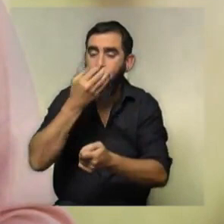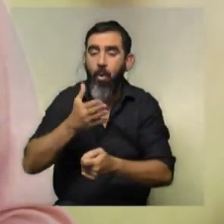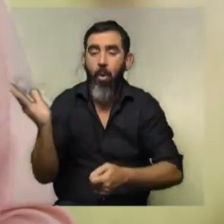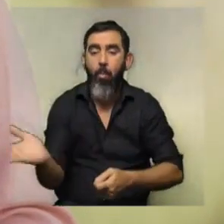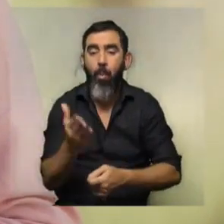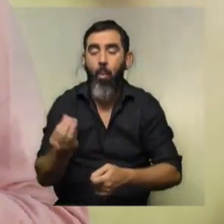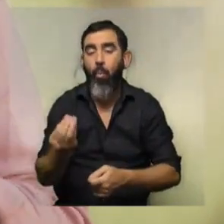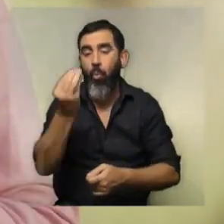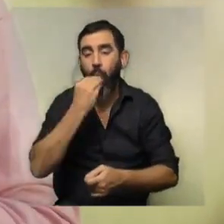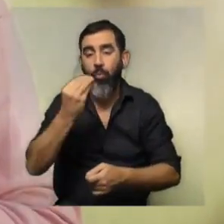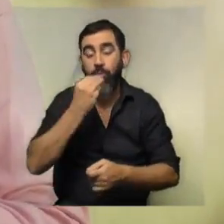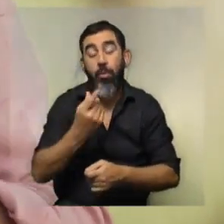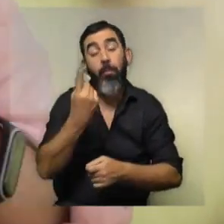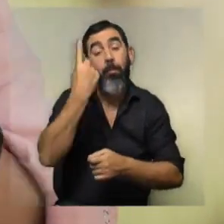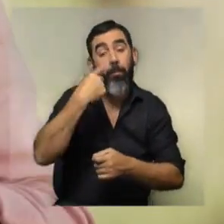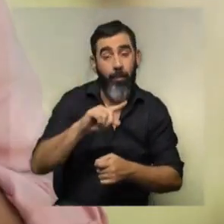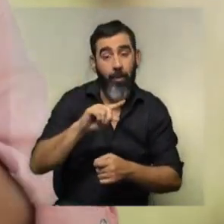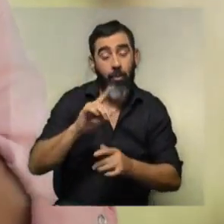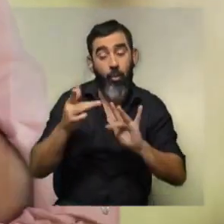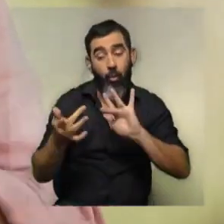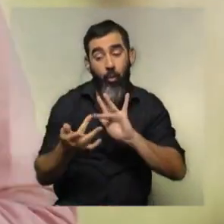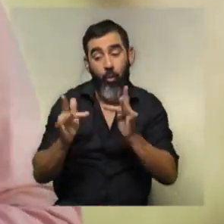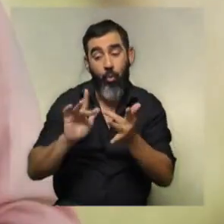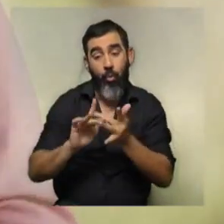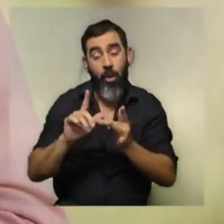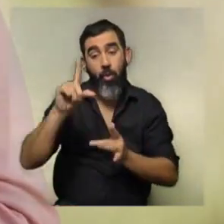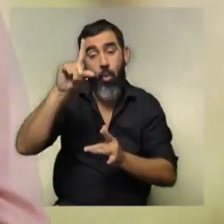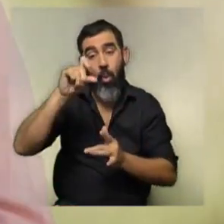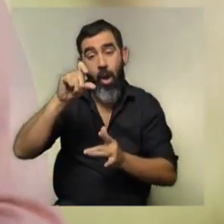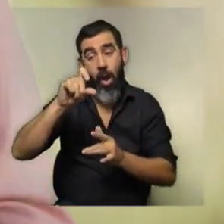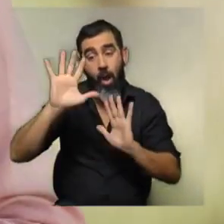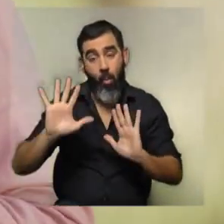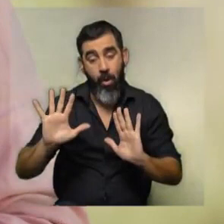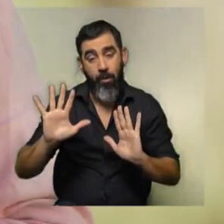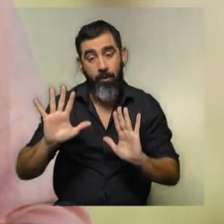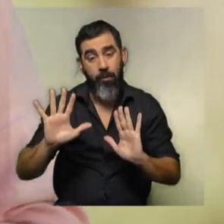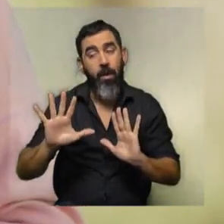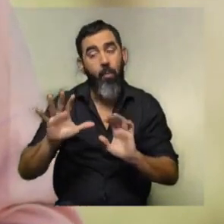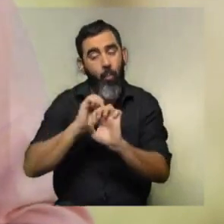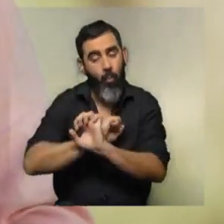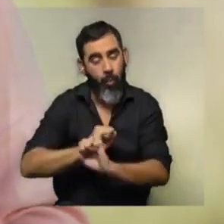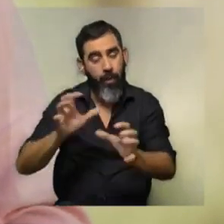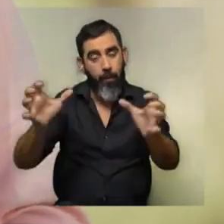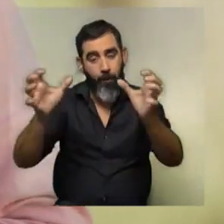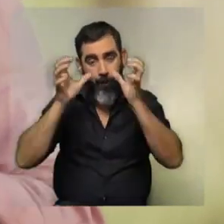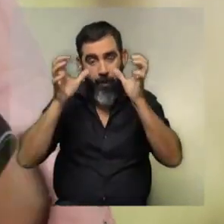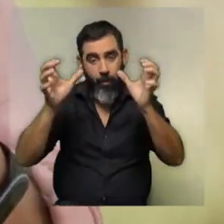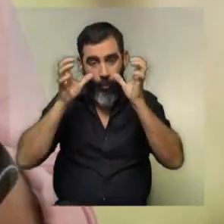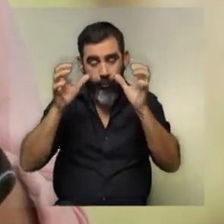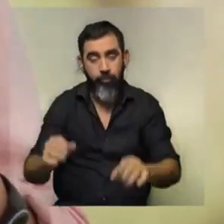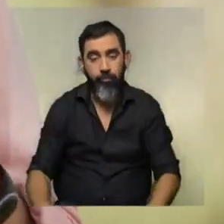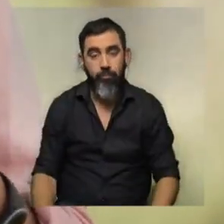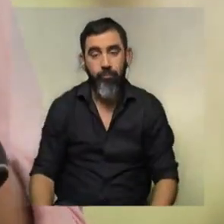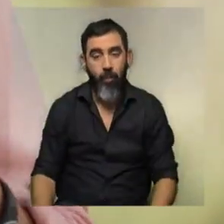de alimentos. Sin embargo, cuando ese fósforo se escurre de los suelos al agua, allí puede ser muy dañino. ¿Cómo